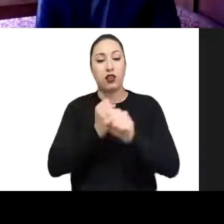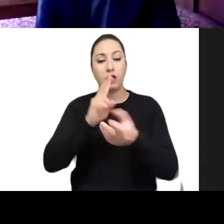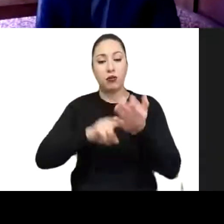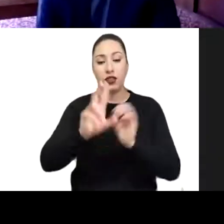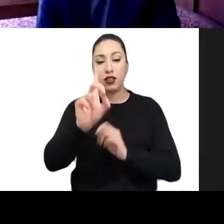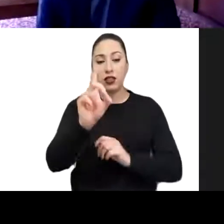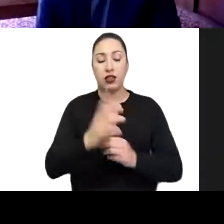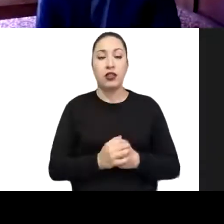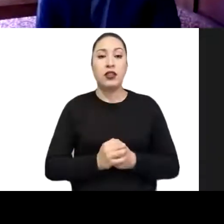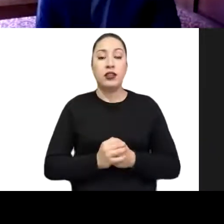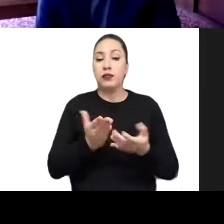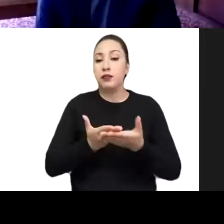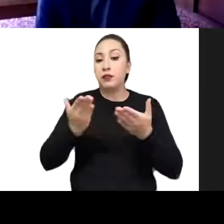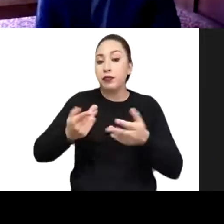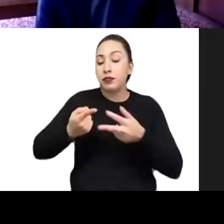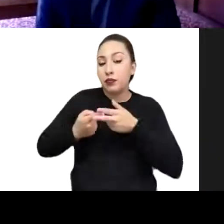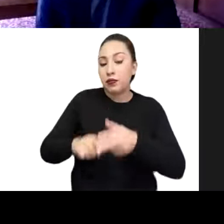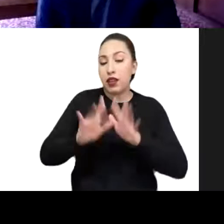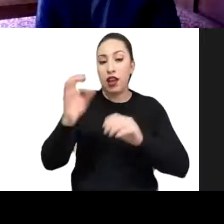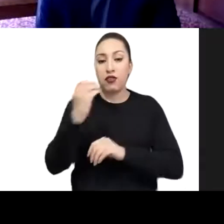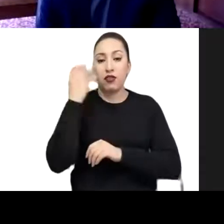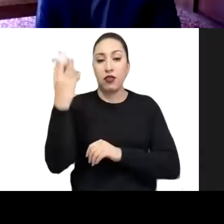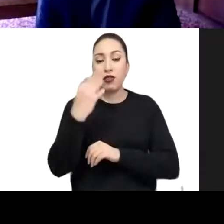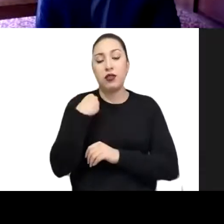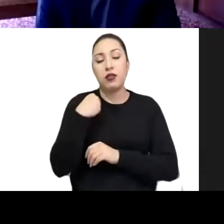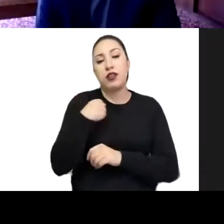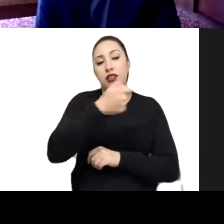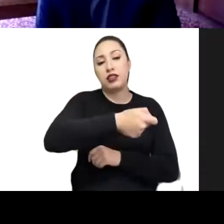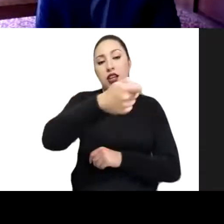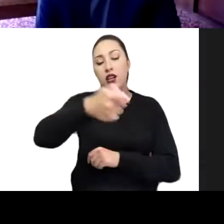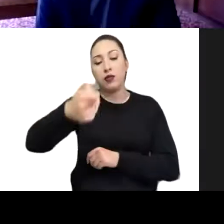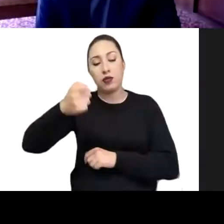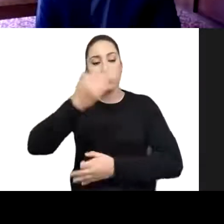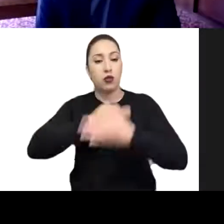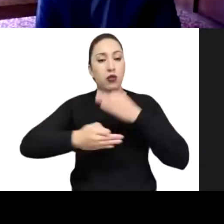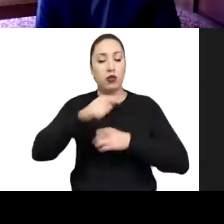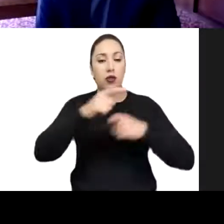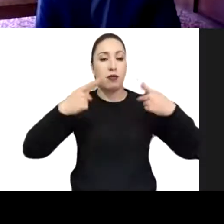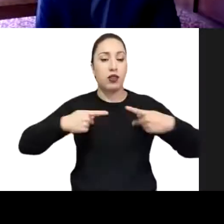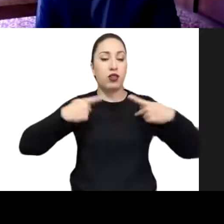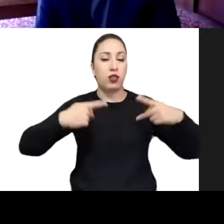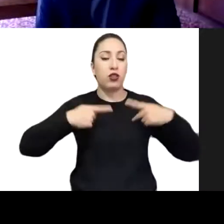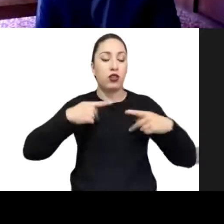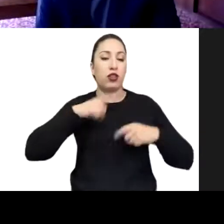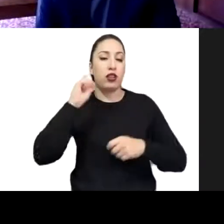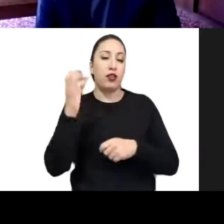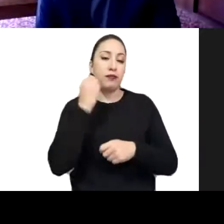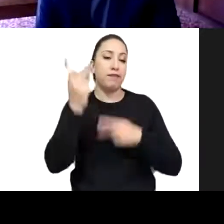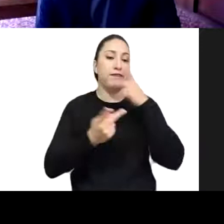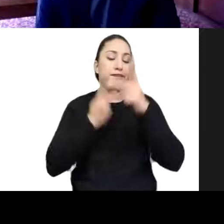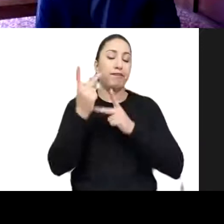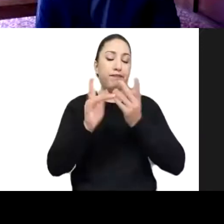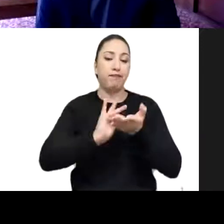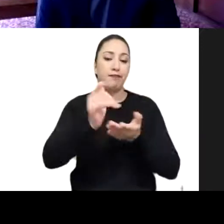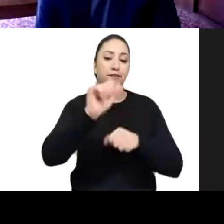Dando inicio con nuestro foro externo, un cordial saludo a las y los ponentes que hoy nos acompañan.